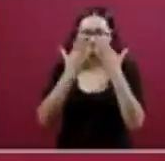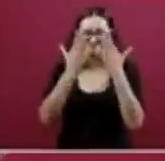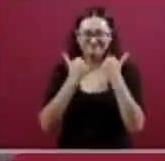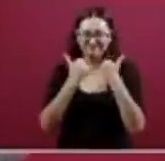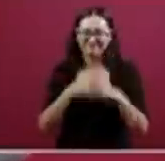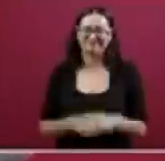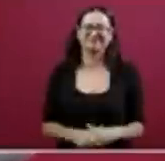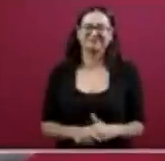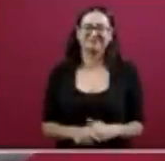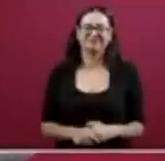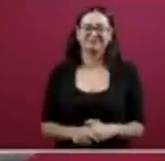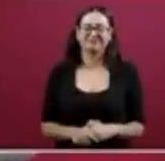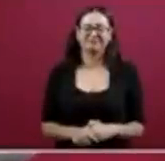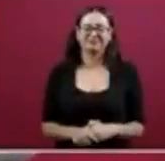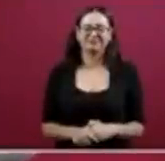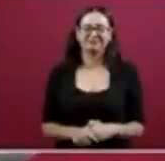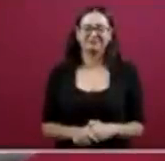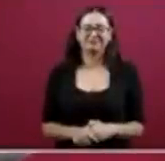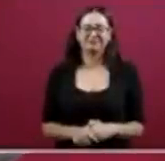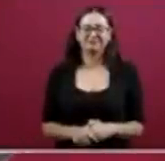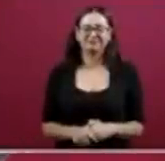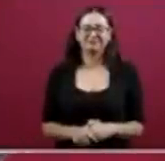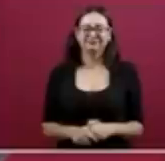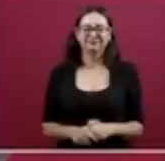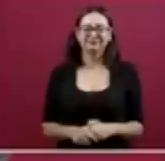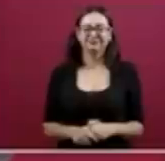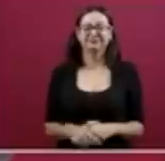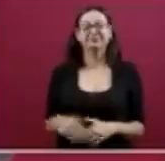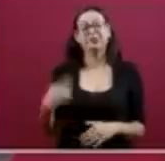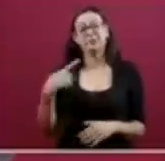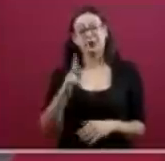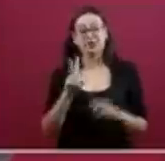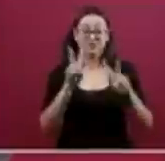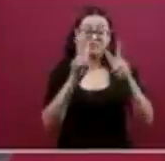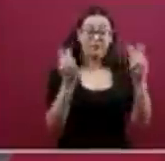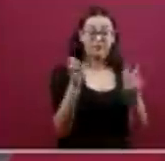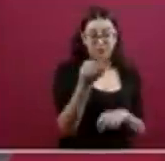pero en el campo de las flores